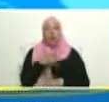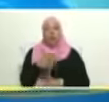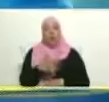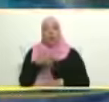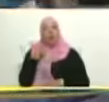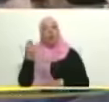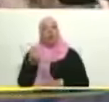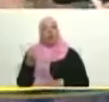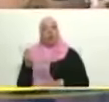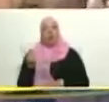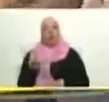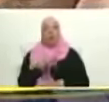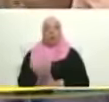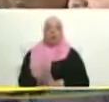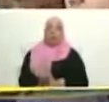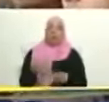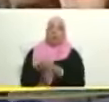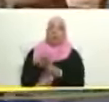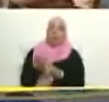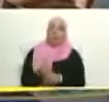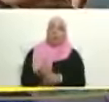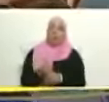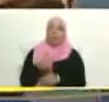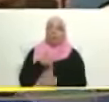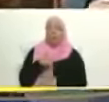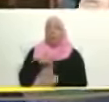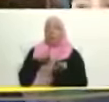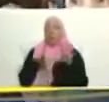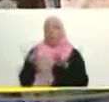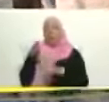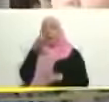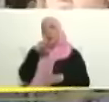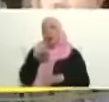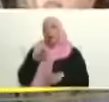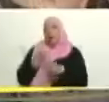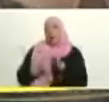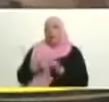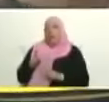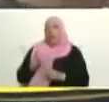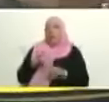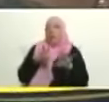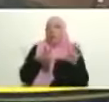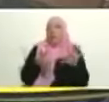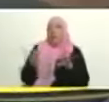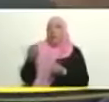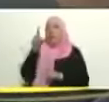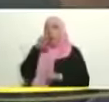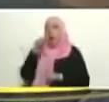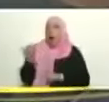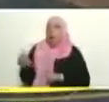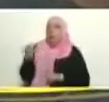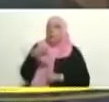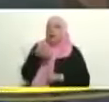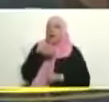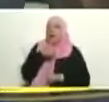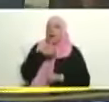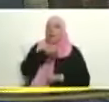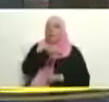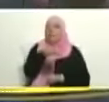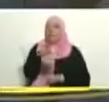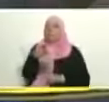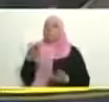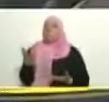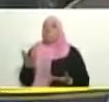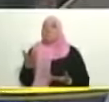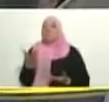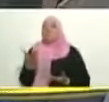jóvenes, nosotros, los sesentones, o algunos setentones aquí, tiene más de 70, que tiene aquí